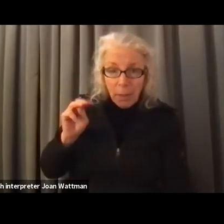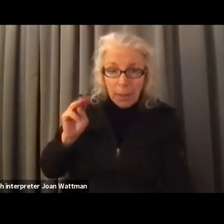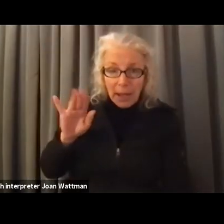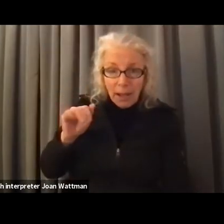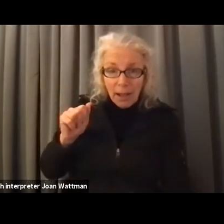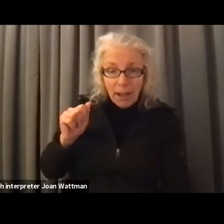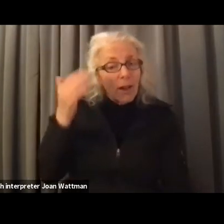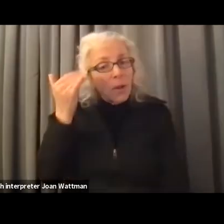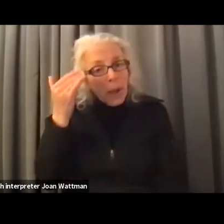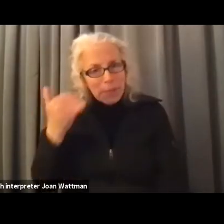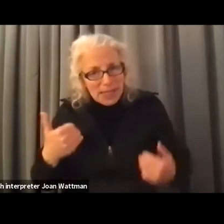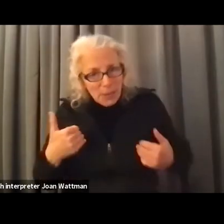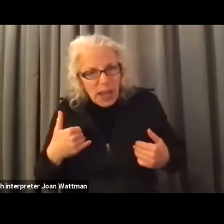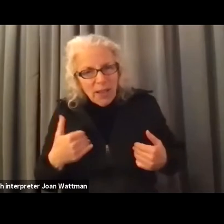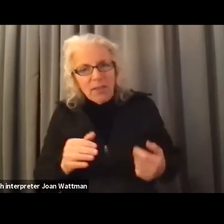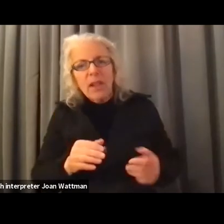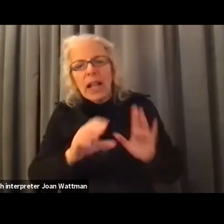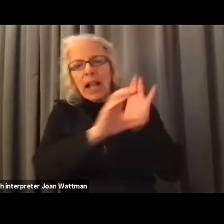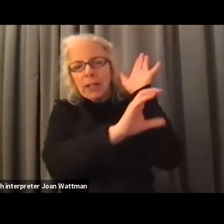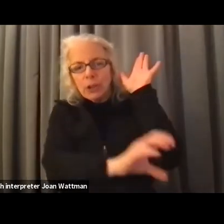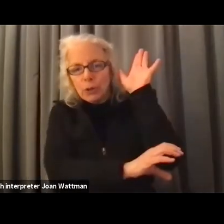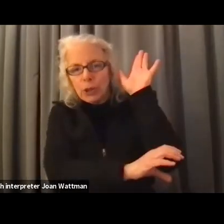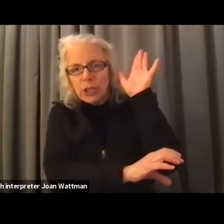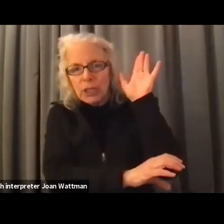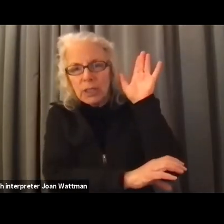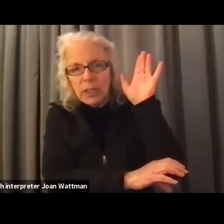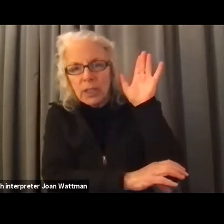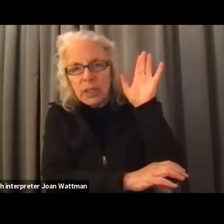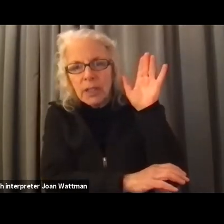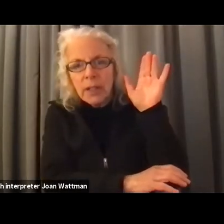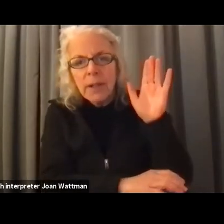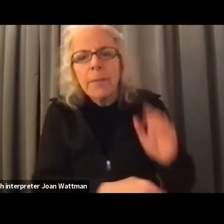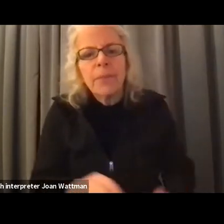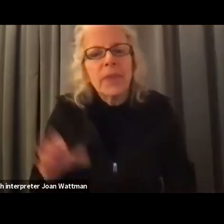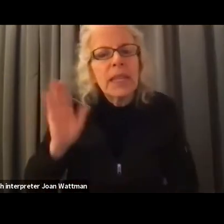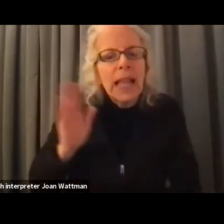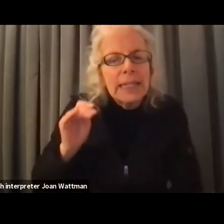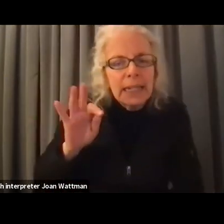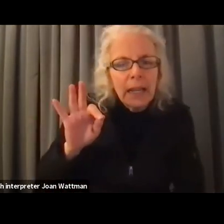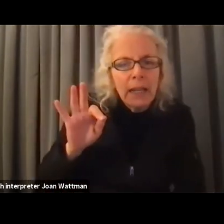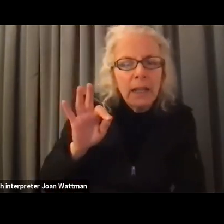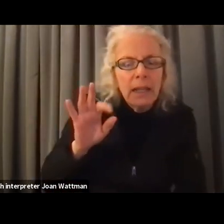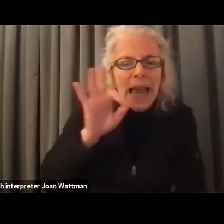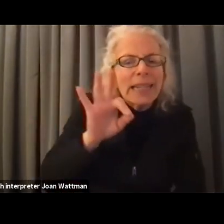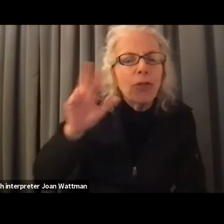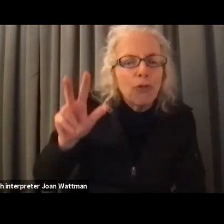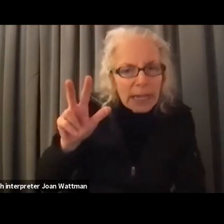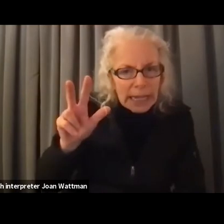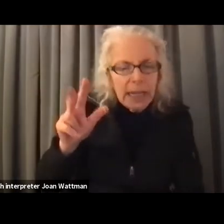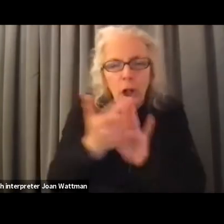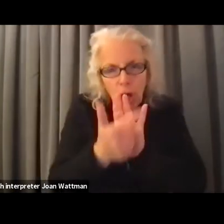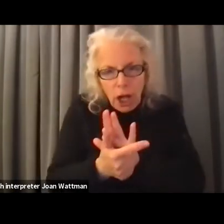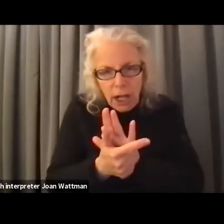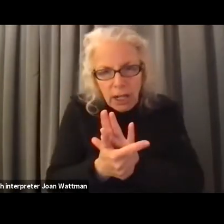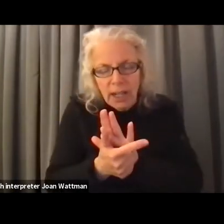93, ley que por supuesto el racismo estructural que hoy permea